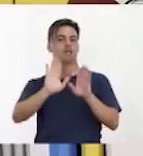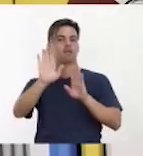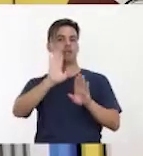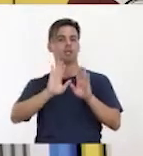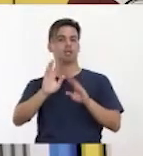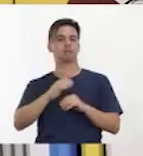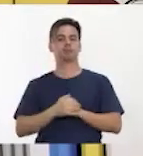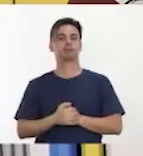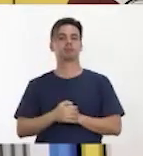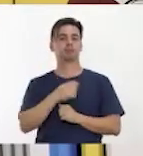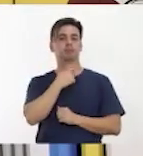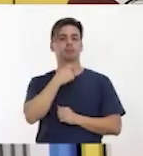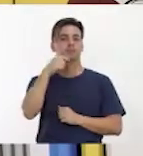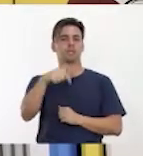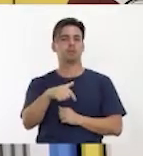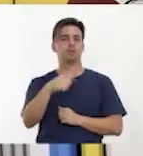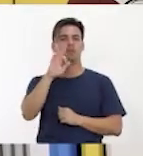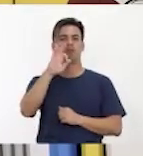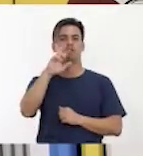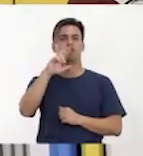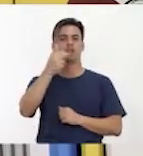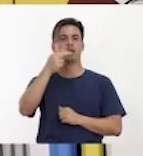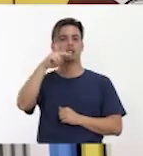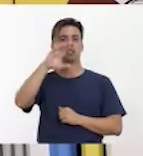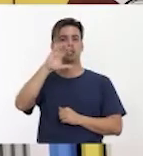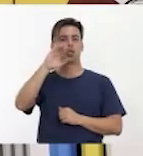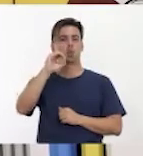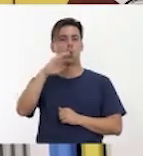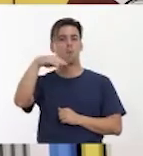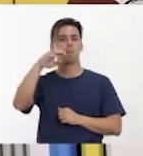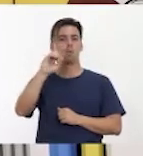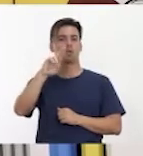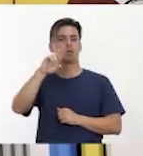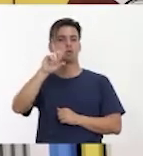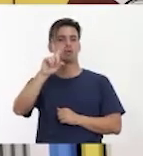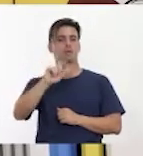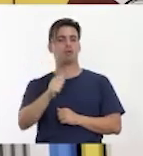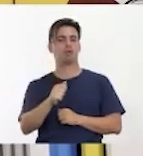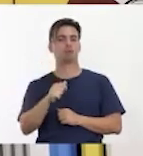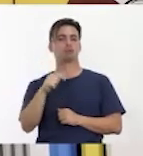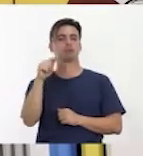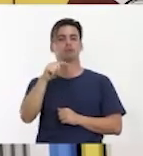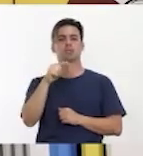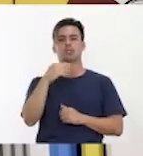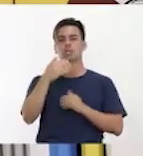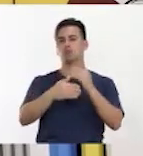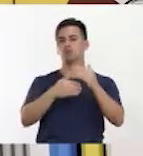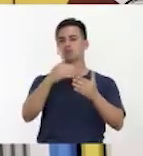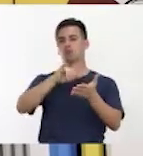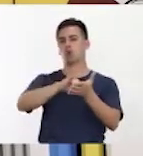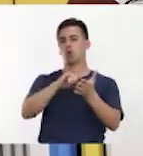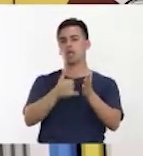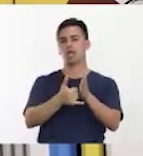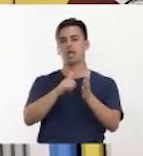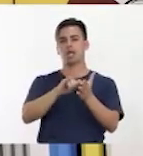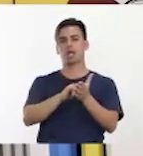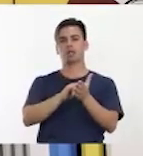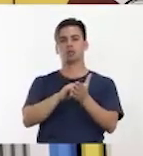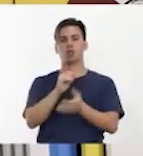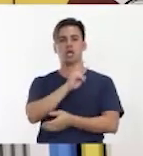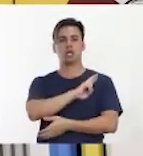Estoy pensando ahora en Francisco Morazán con su proyecto de República